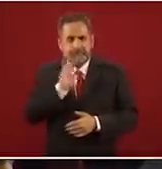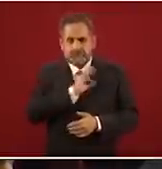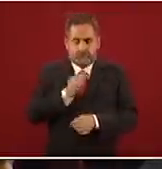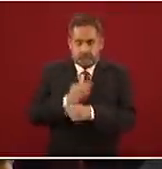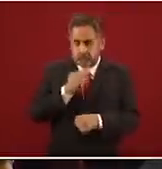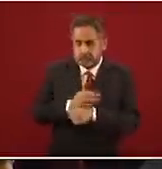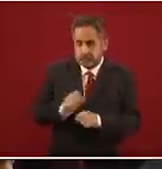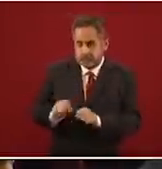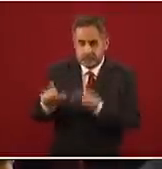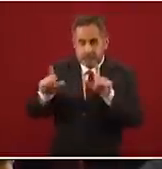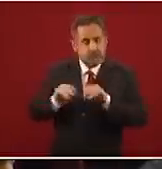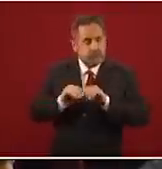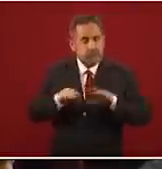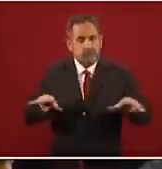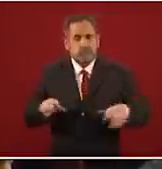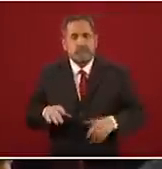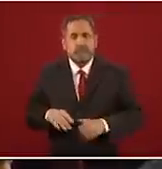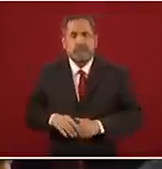mismo,